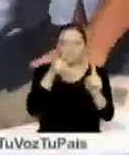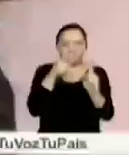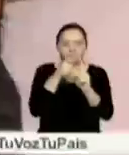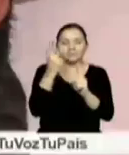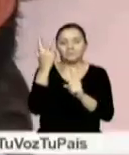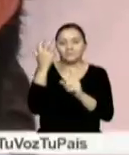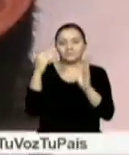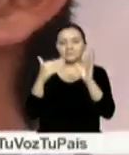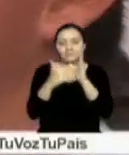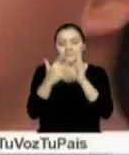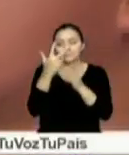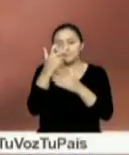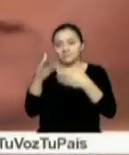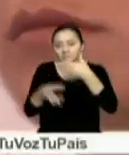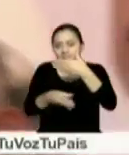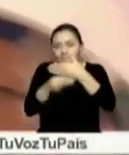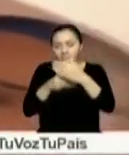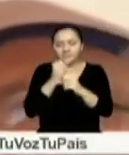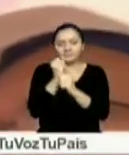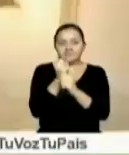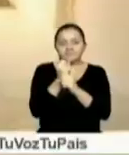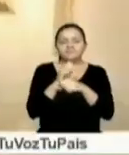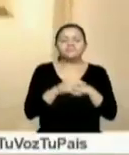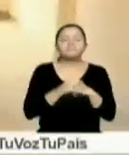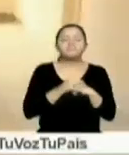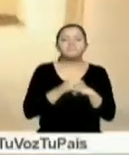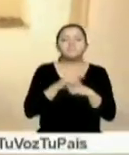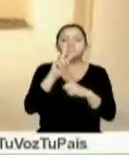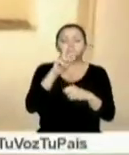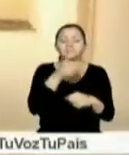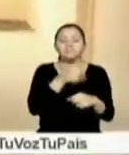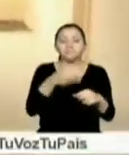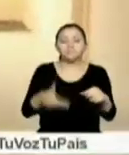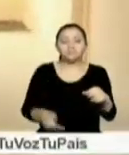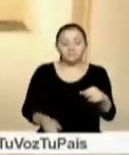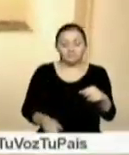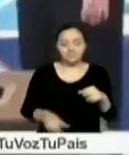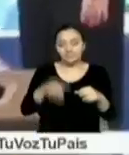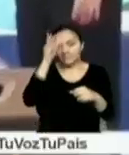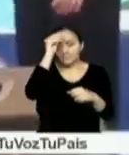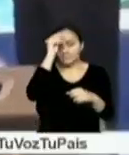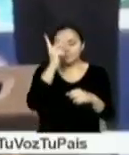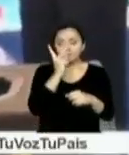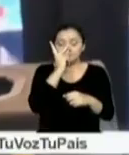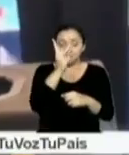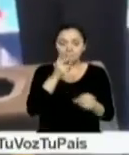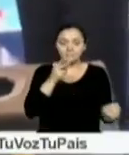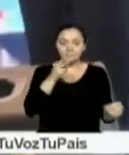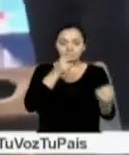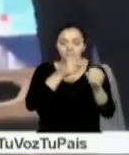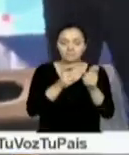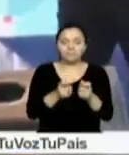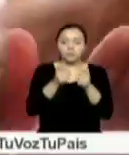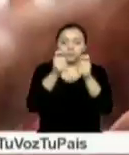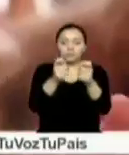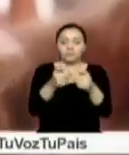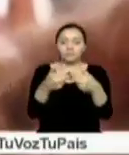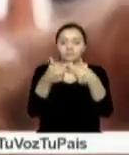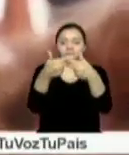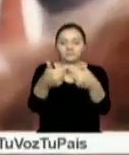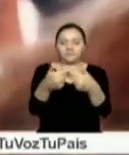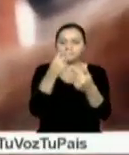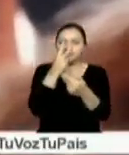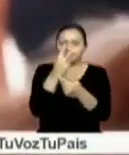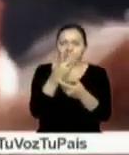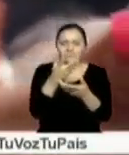12300 indirectos el vicepresidente de la República Jorge glas quien participó en la entrega de este crédito afirmó que a